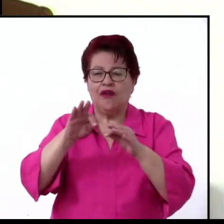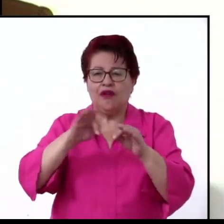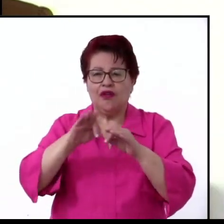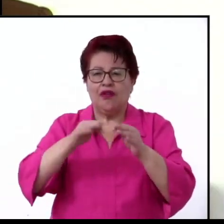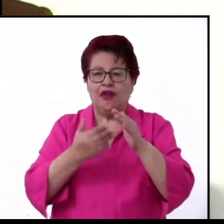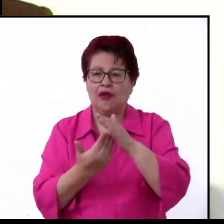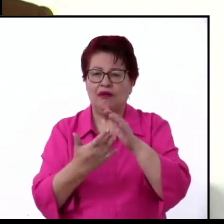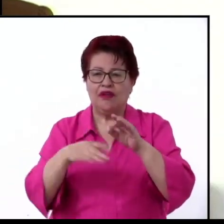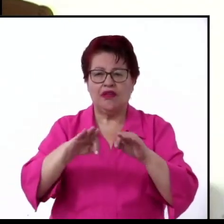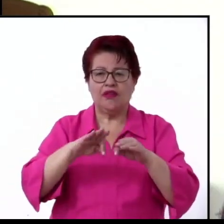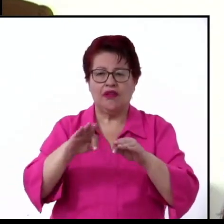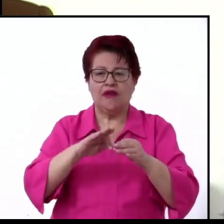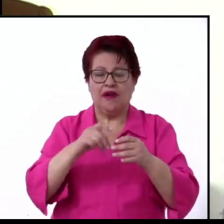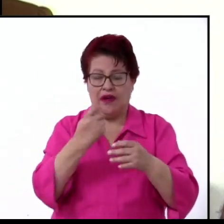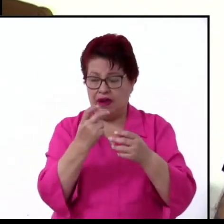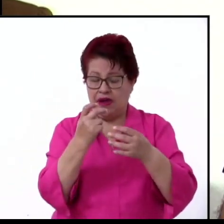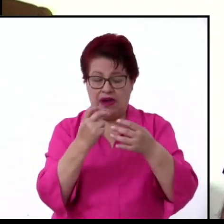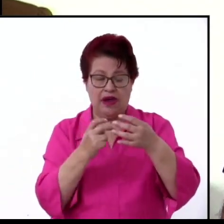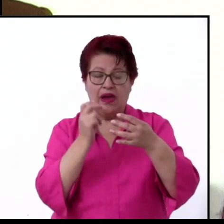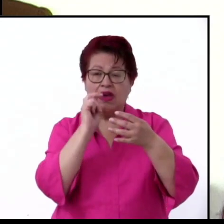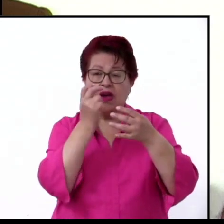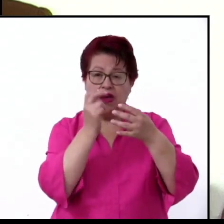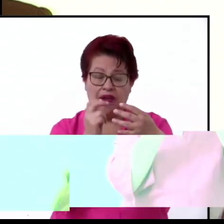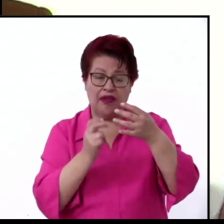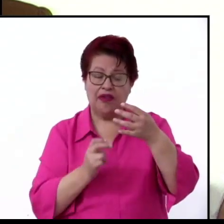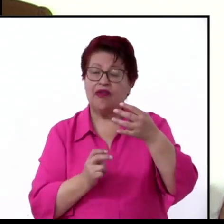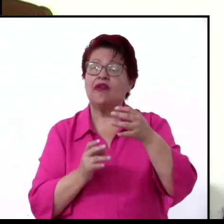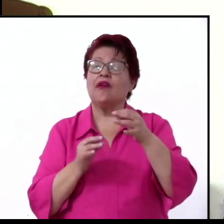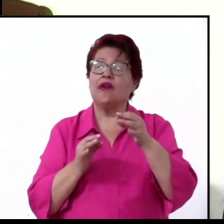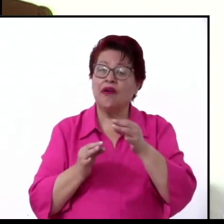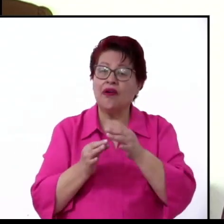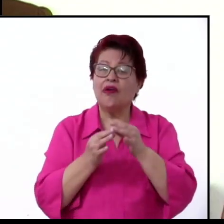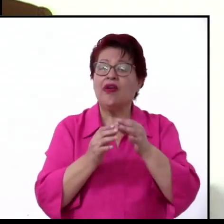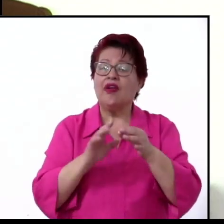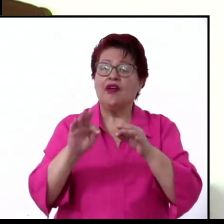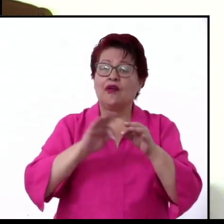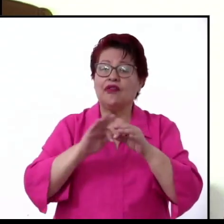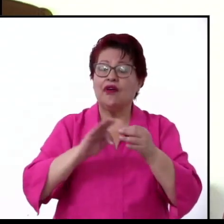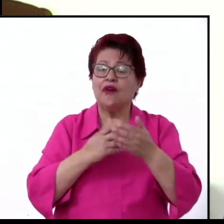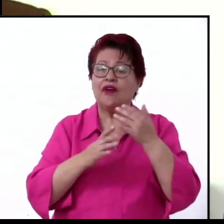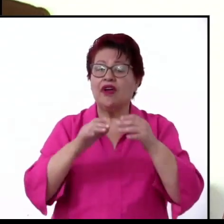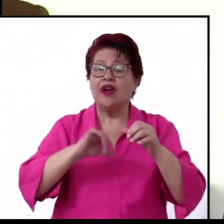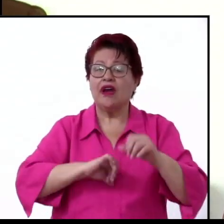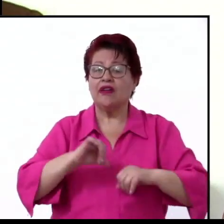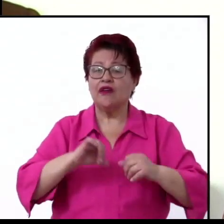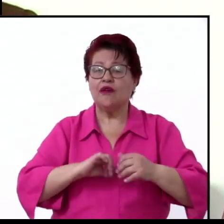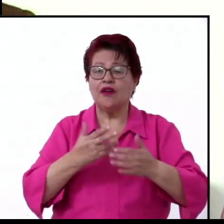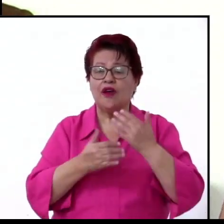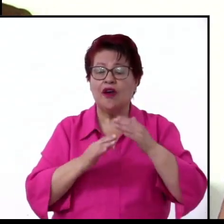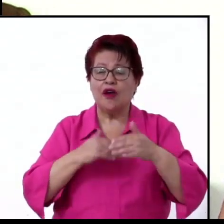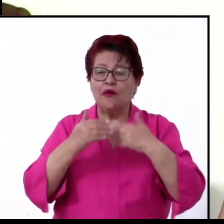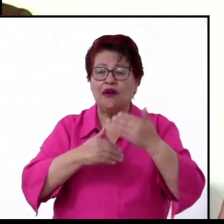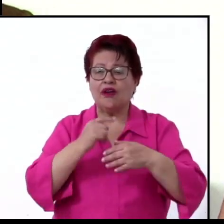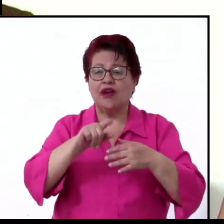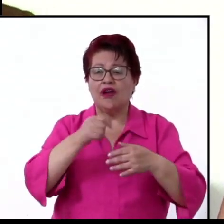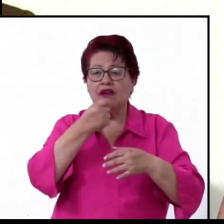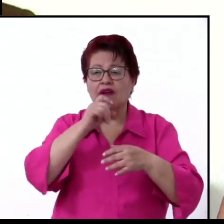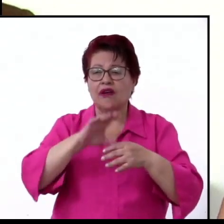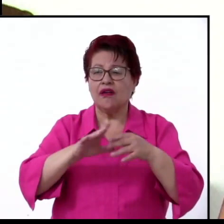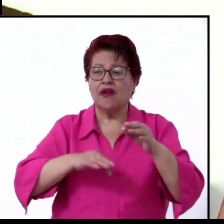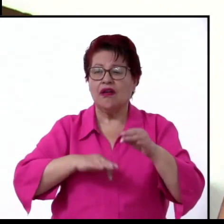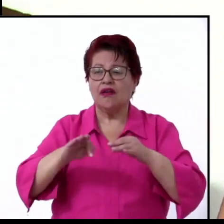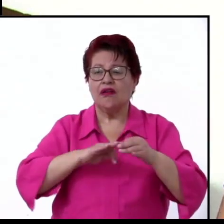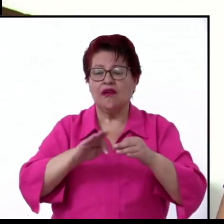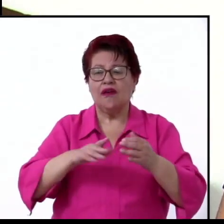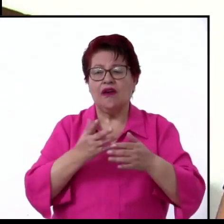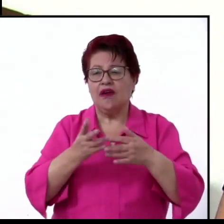bueno, esas son en parte las tareas y las actividades que ha puesto en marcha la Secretaría del Trabajo y